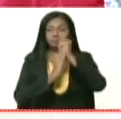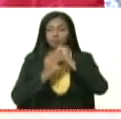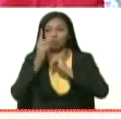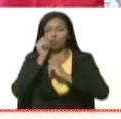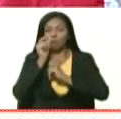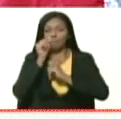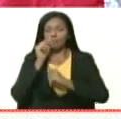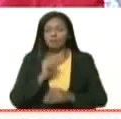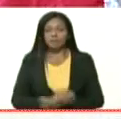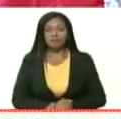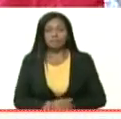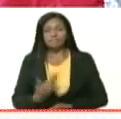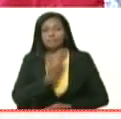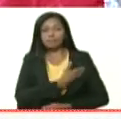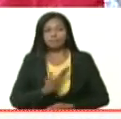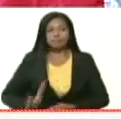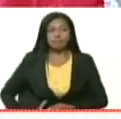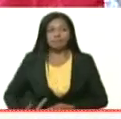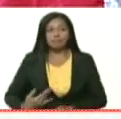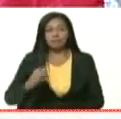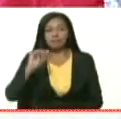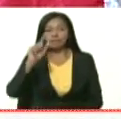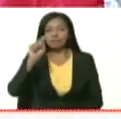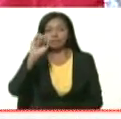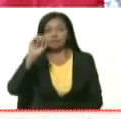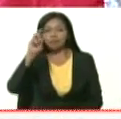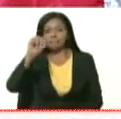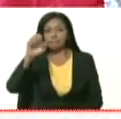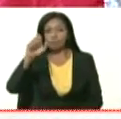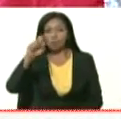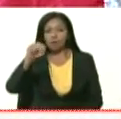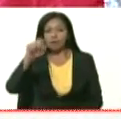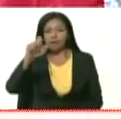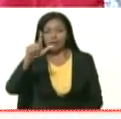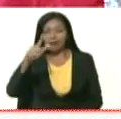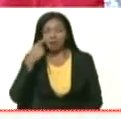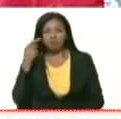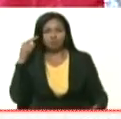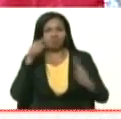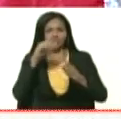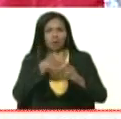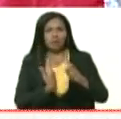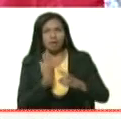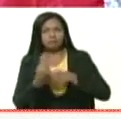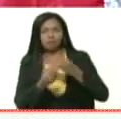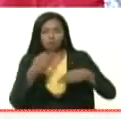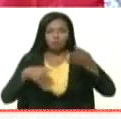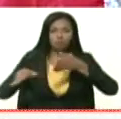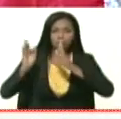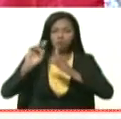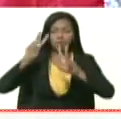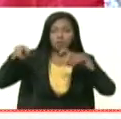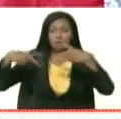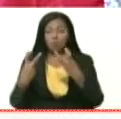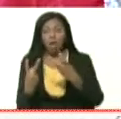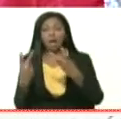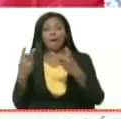gran presidente y timonel Mao Zedong, con el objetivo de la construcción de la nueva